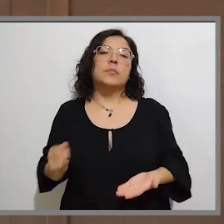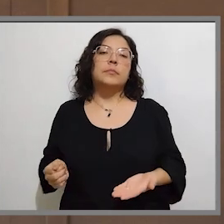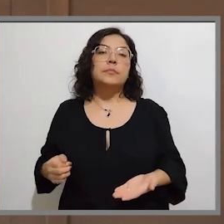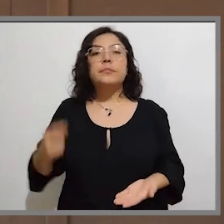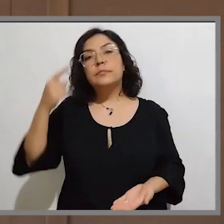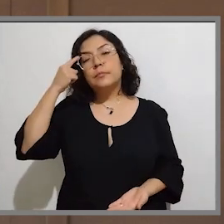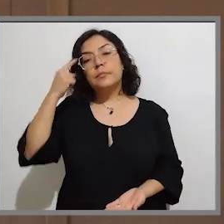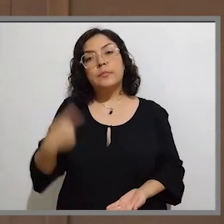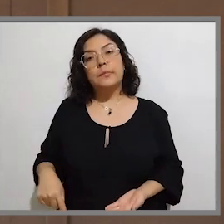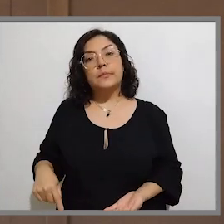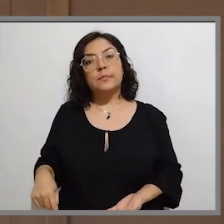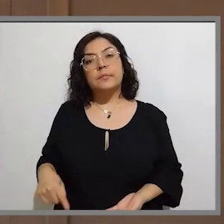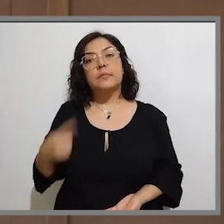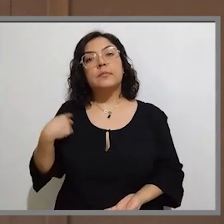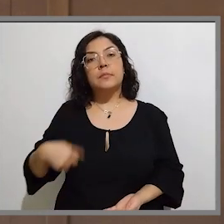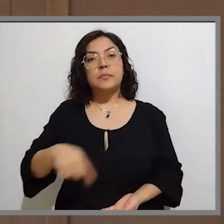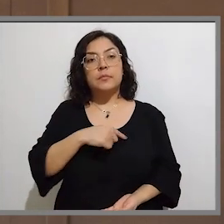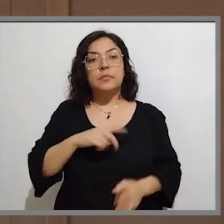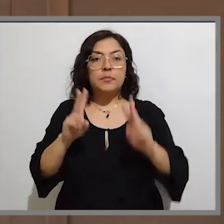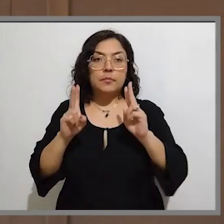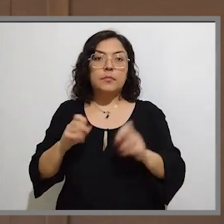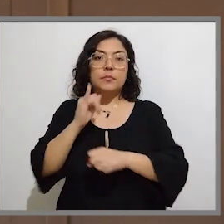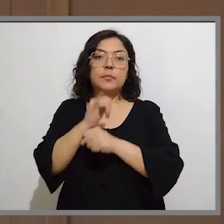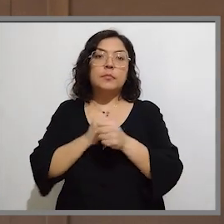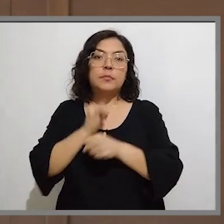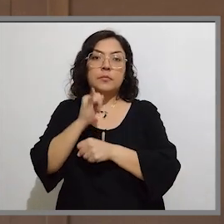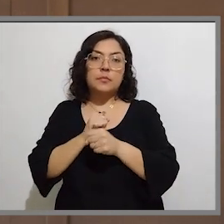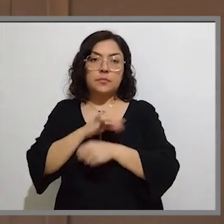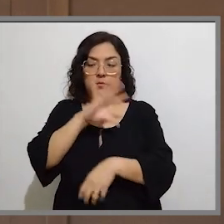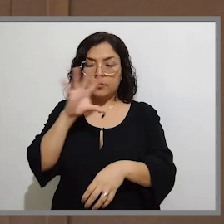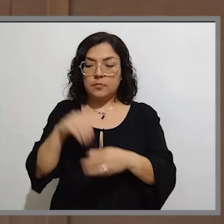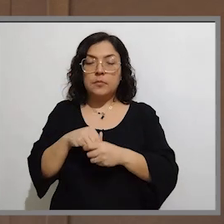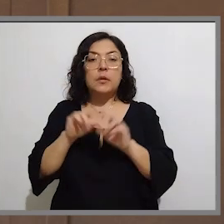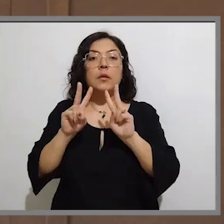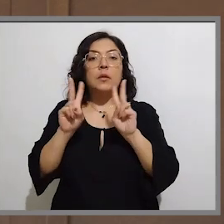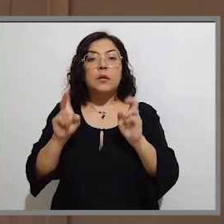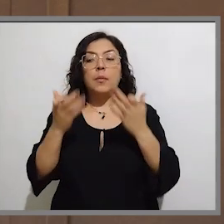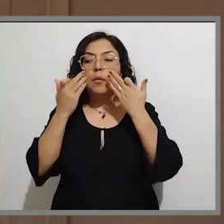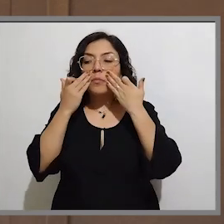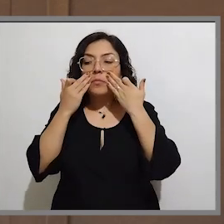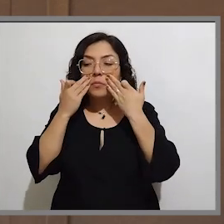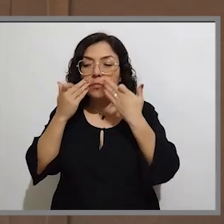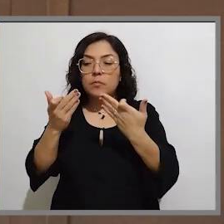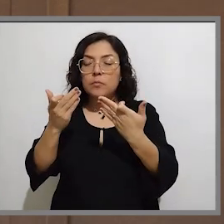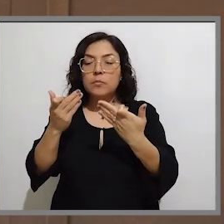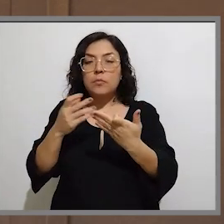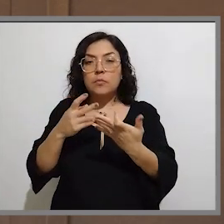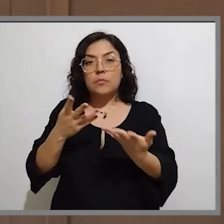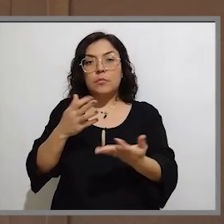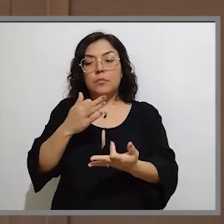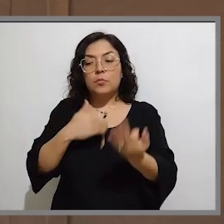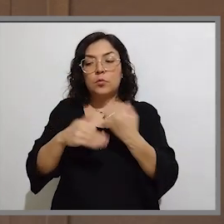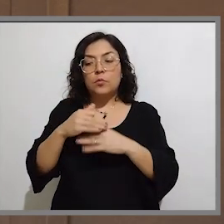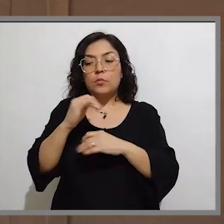caso, ser una obra de carácter de investigación histórica denominada Observadores Electorales Internacionales en México,